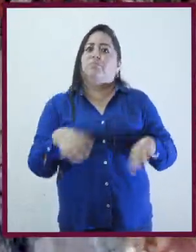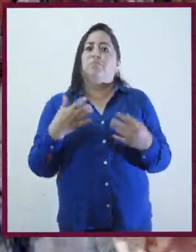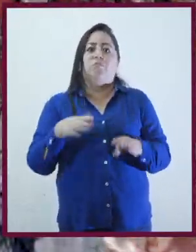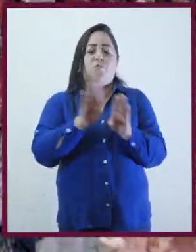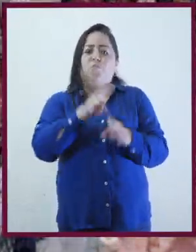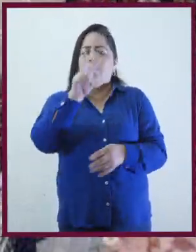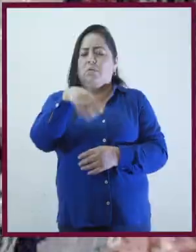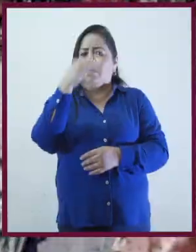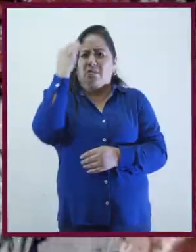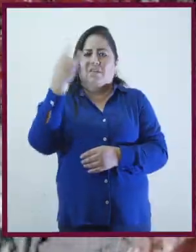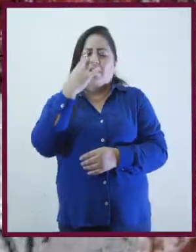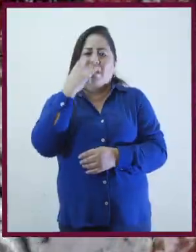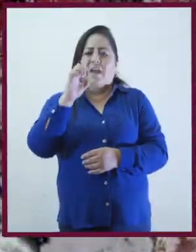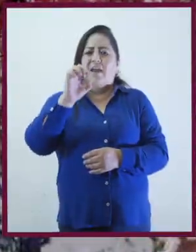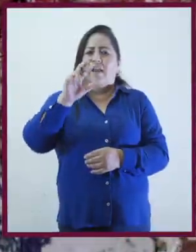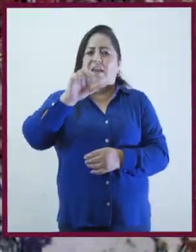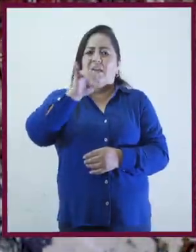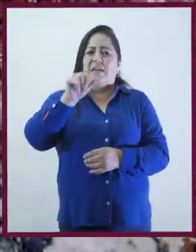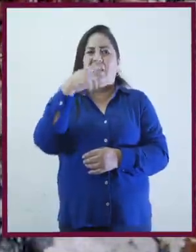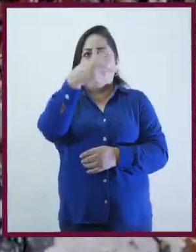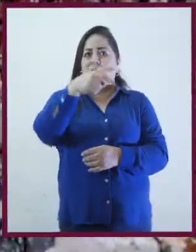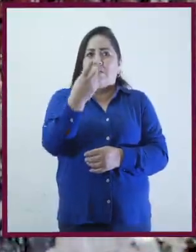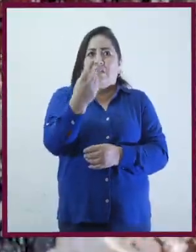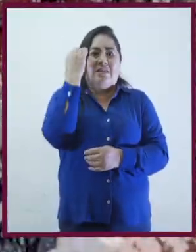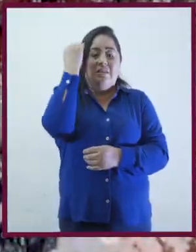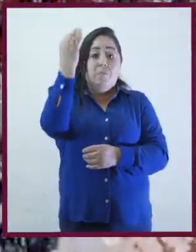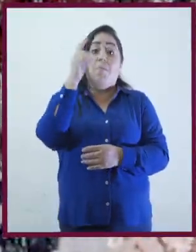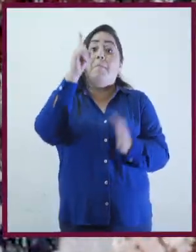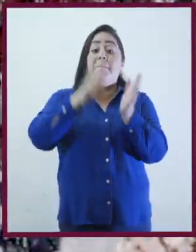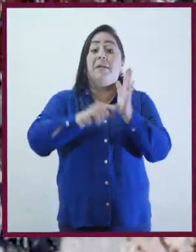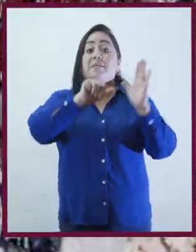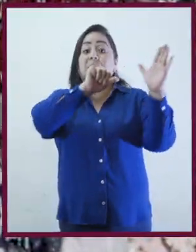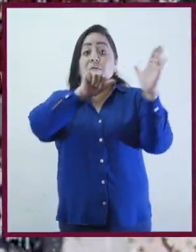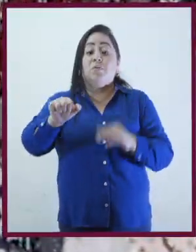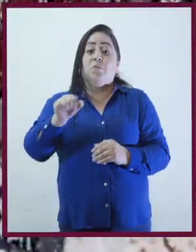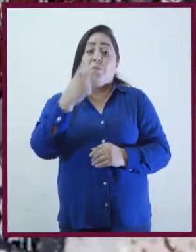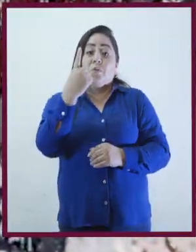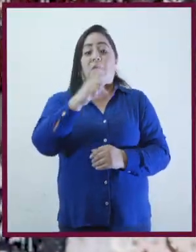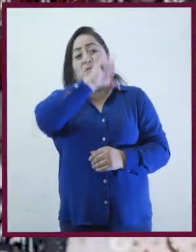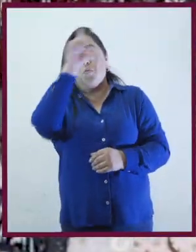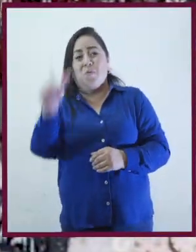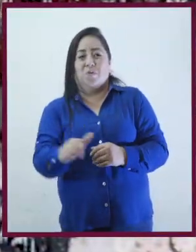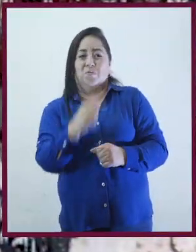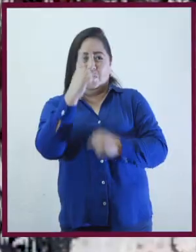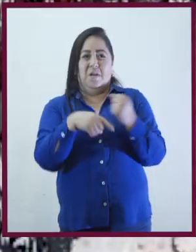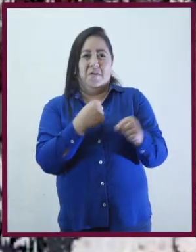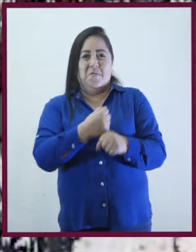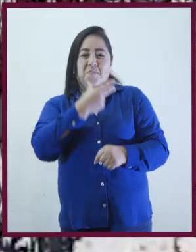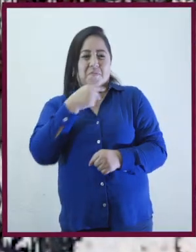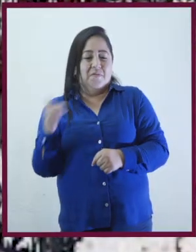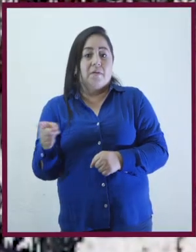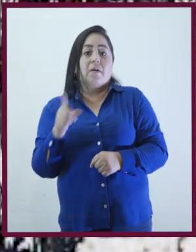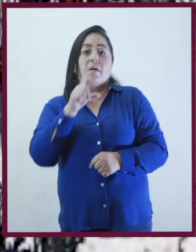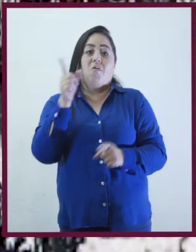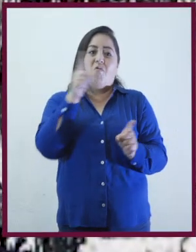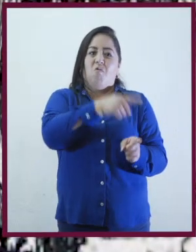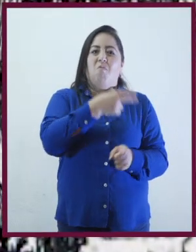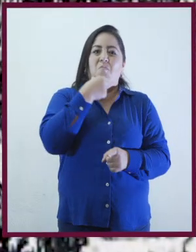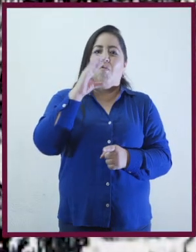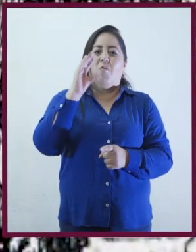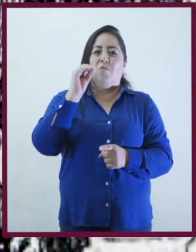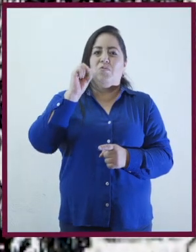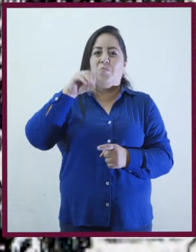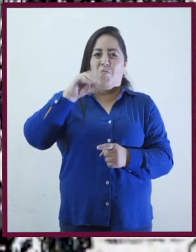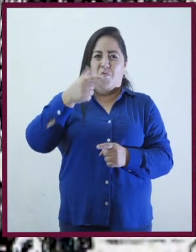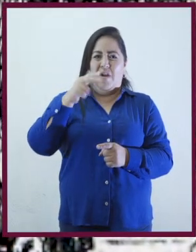Una terrible herejía en ese momento. En 1600, un año después de Menocchio, este cosmógrafo también